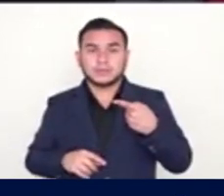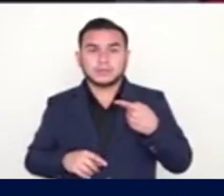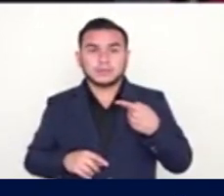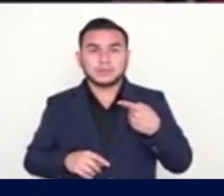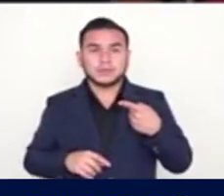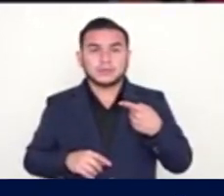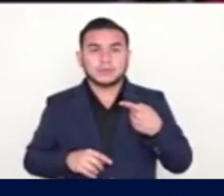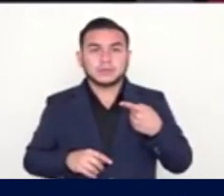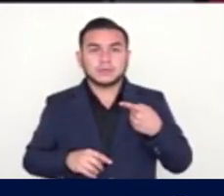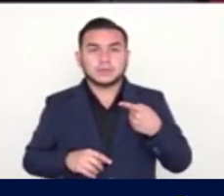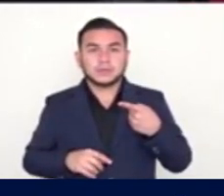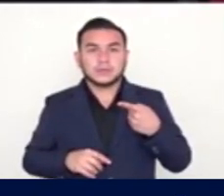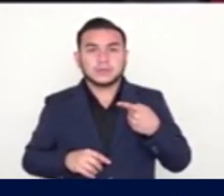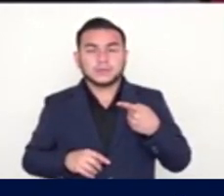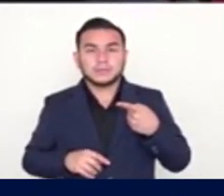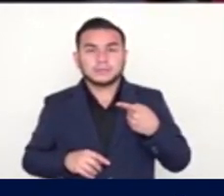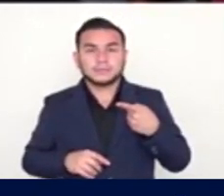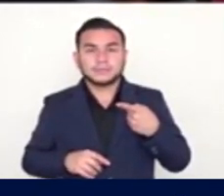parte de